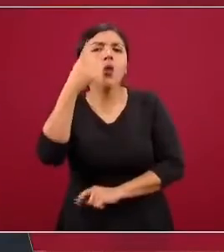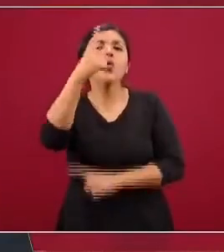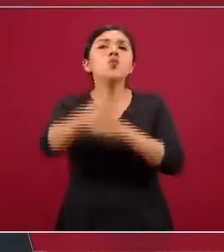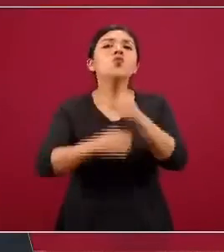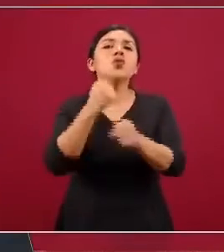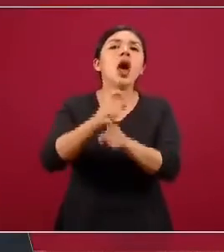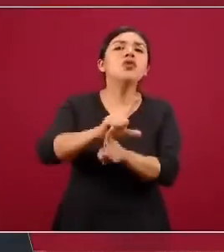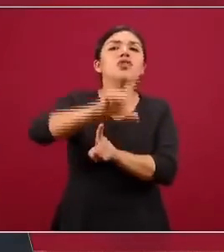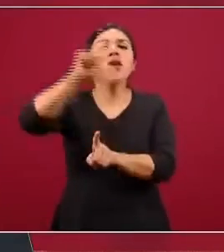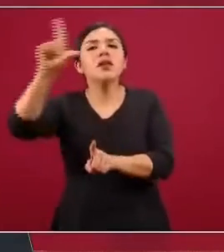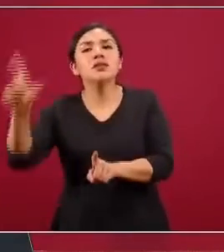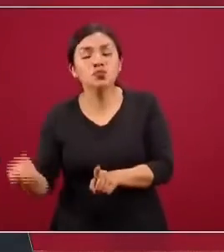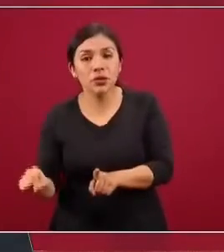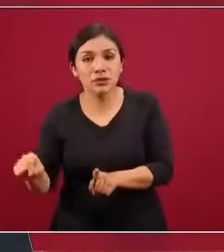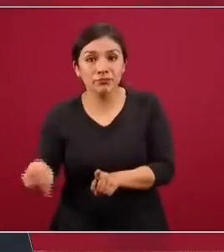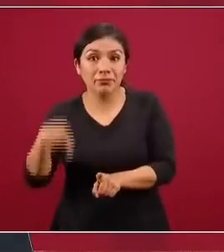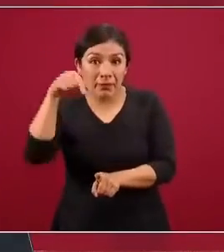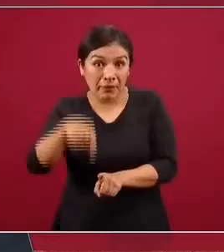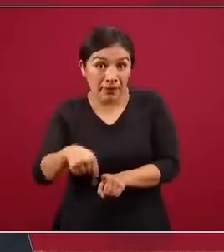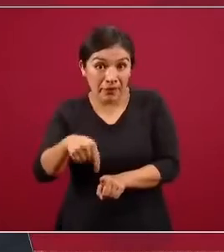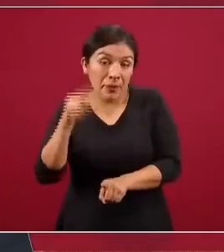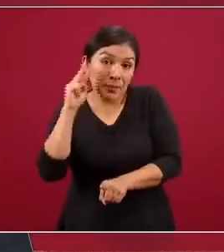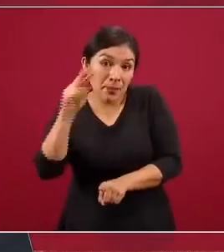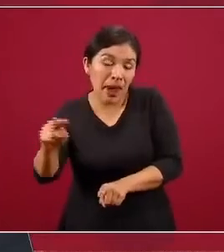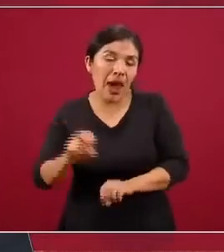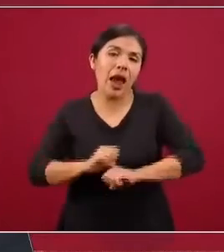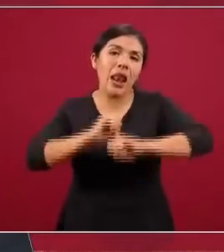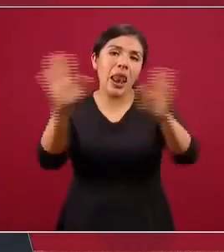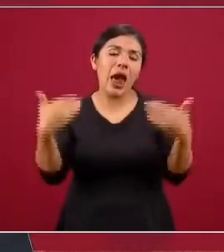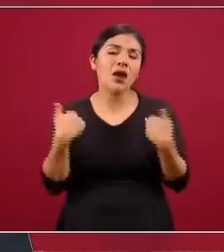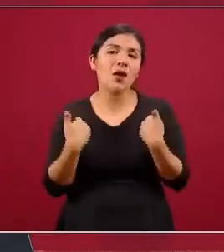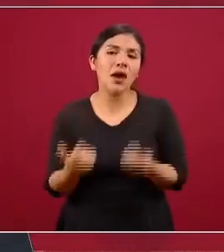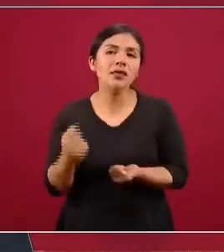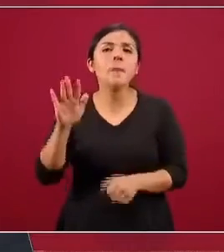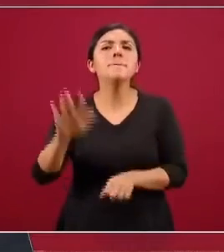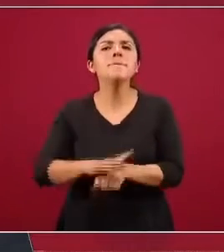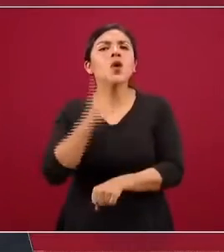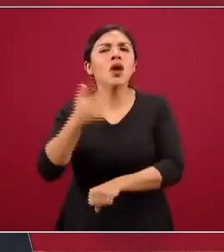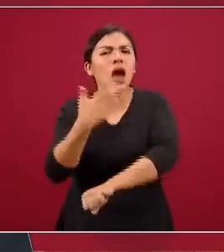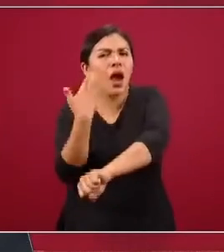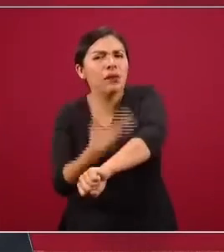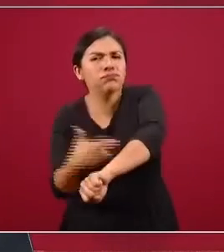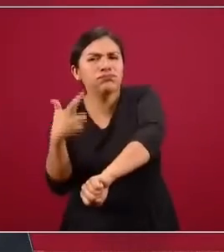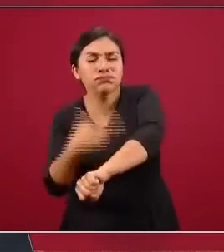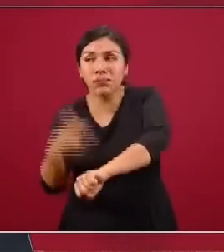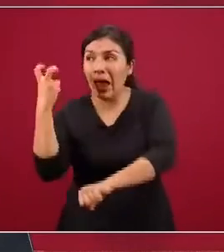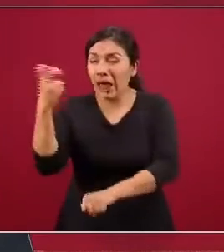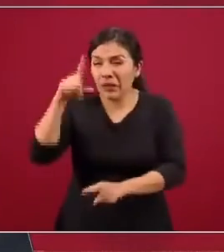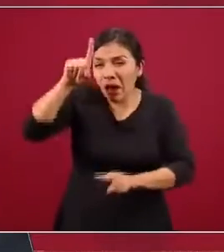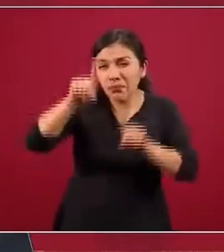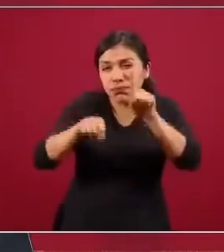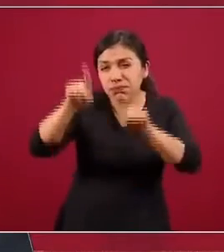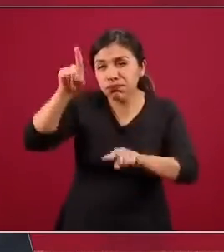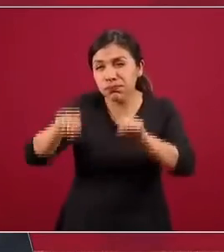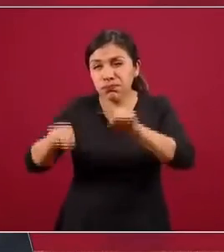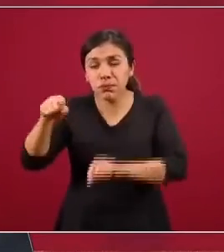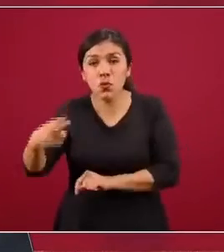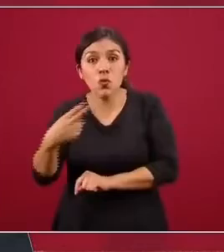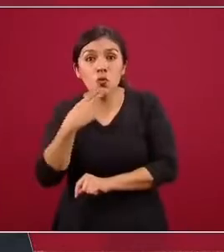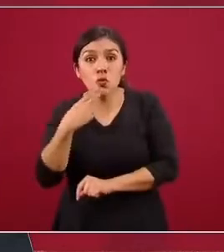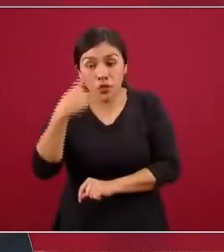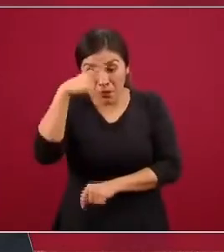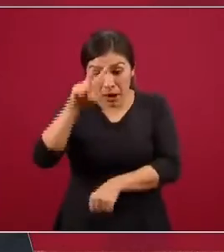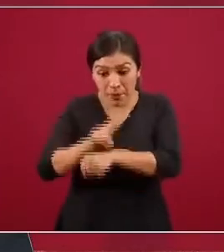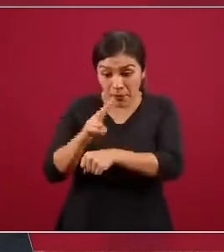año después. Y aquí se ve con toda claridad por qué el proceso de estadísticas vitales no es útil a la